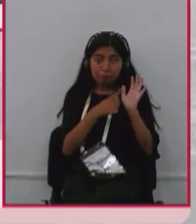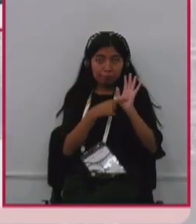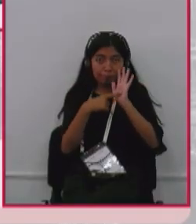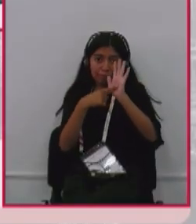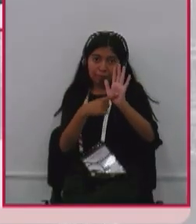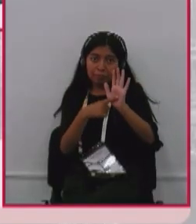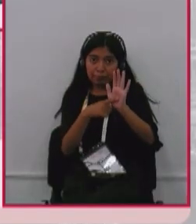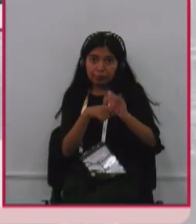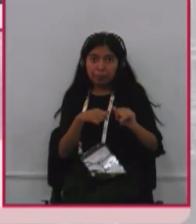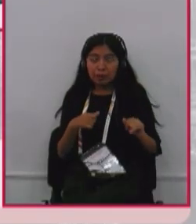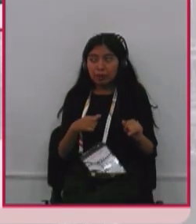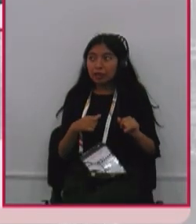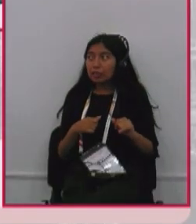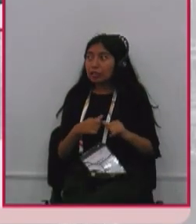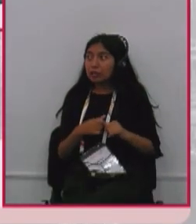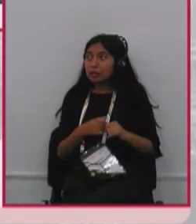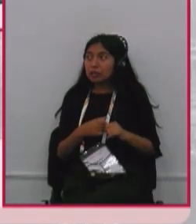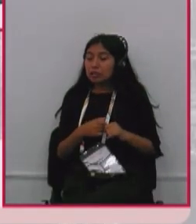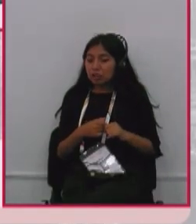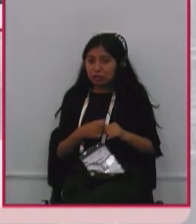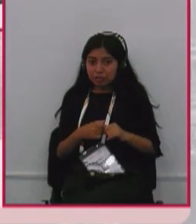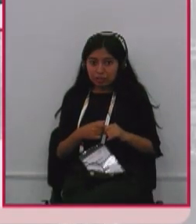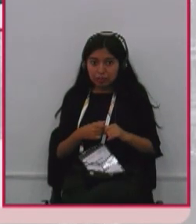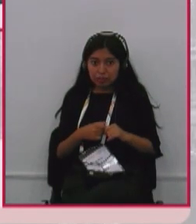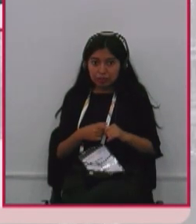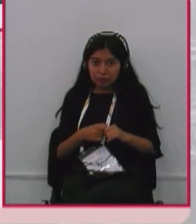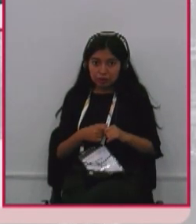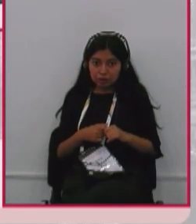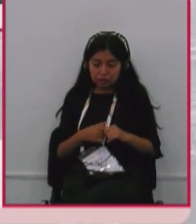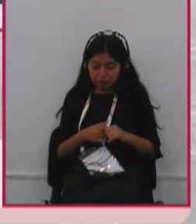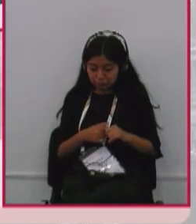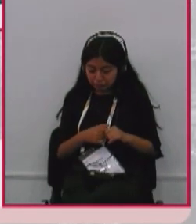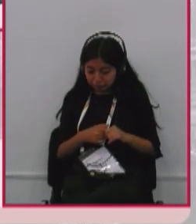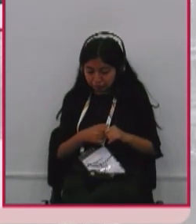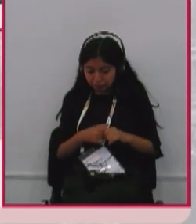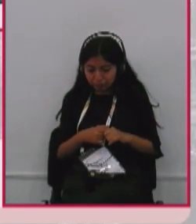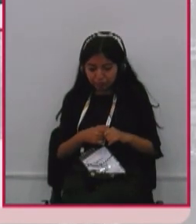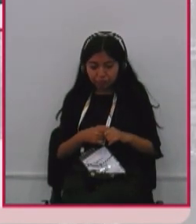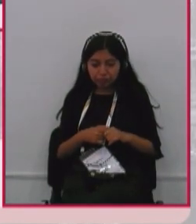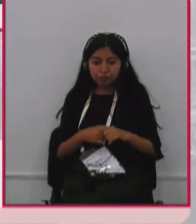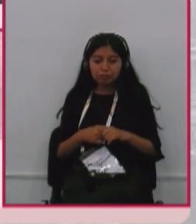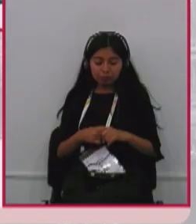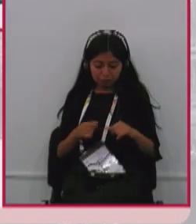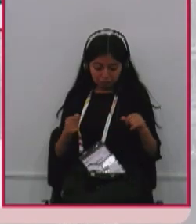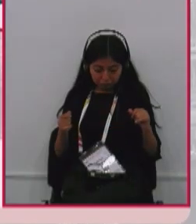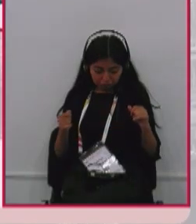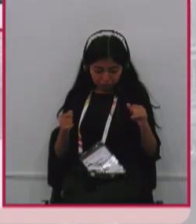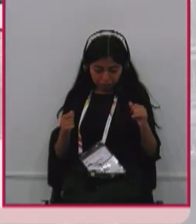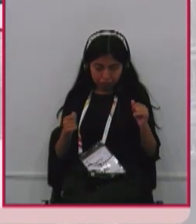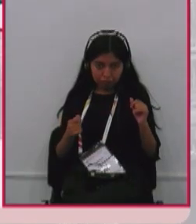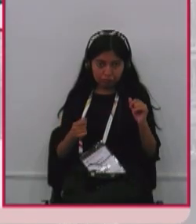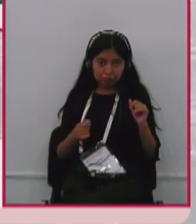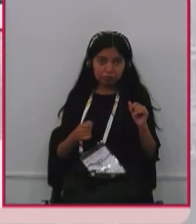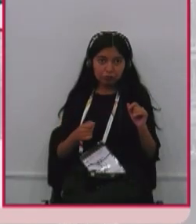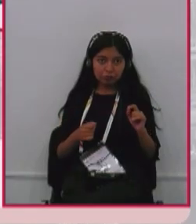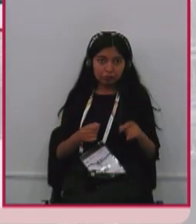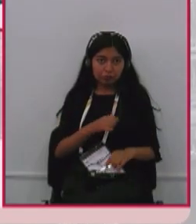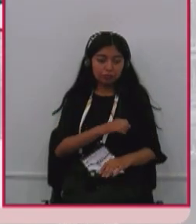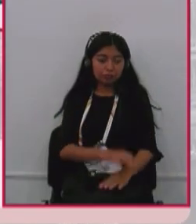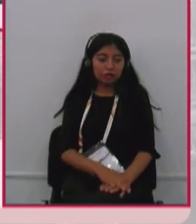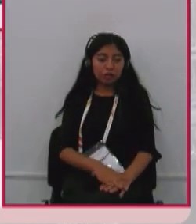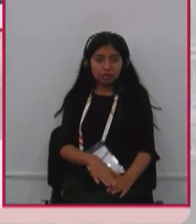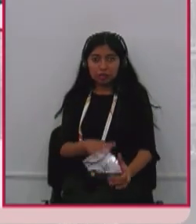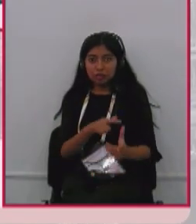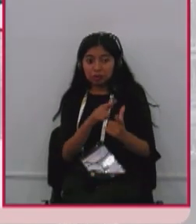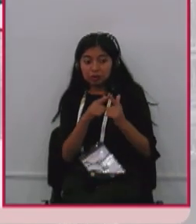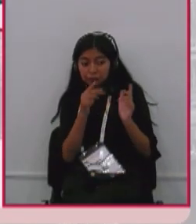entonces el resultado de esto versus la implementación ya de una celda en planta. Entonces aquí